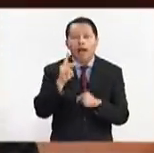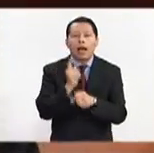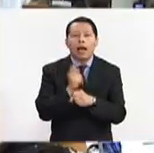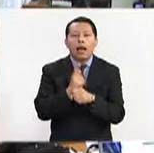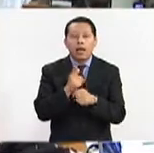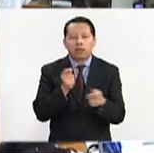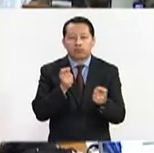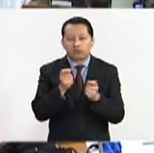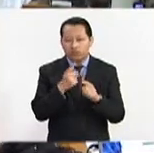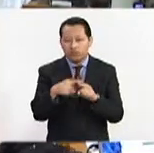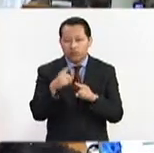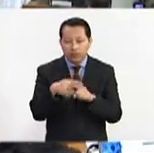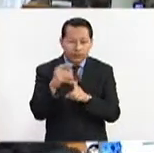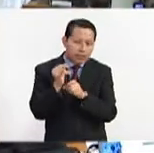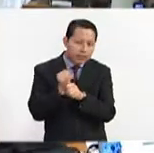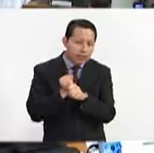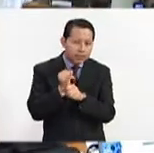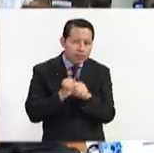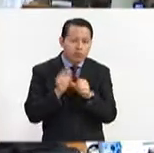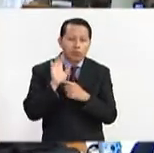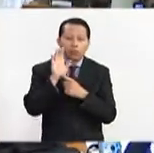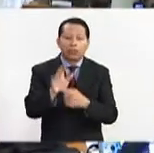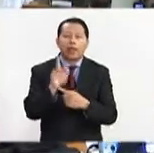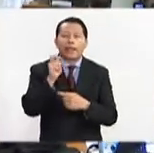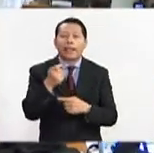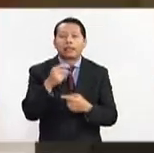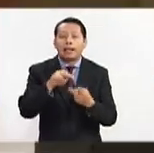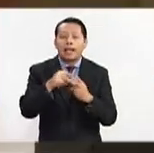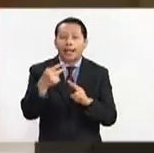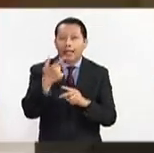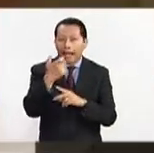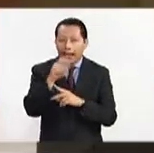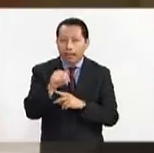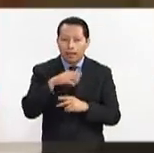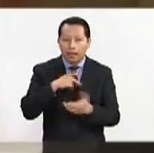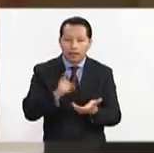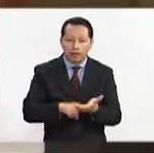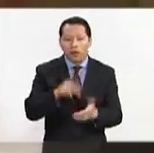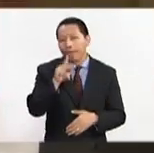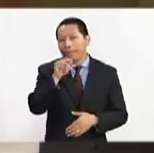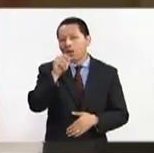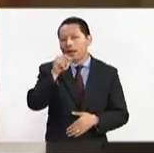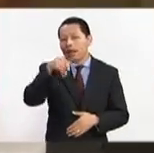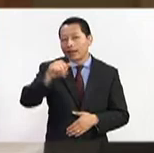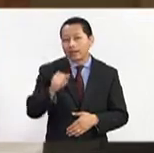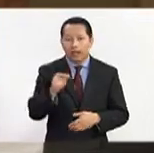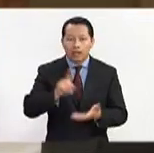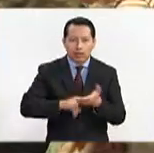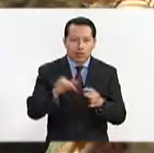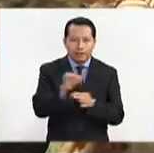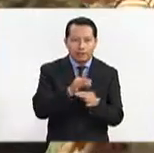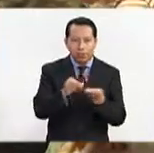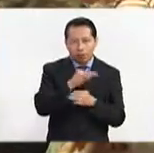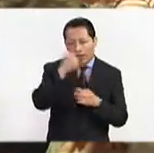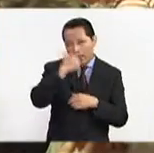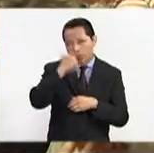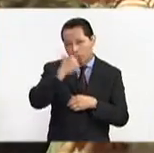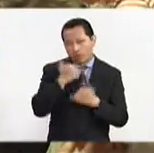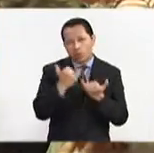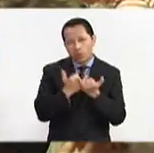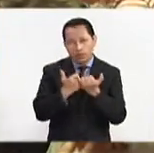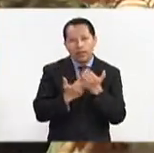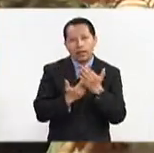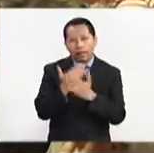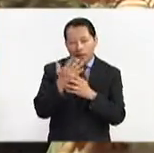biológico normal. Sus investigaciones mostraron que este gen codifica una proteína que se acumula en las células durante la noche y se